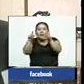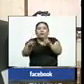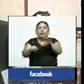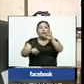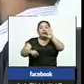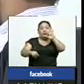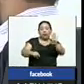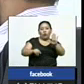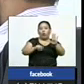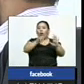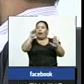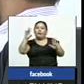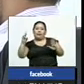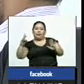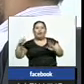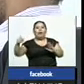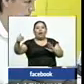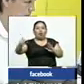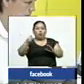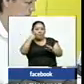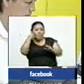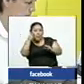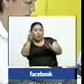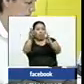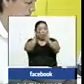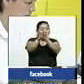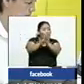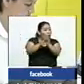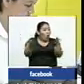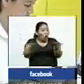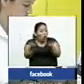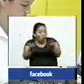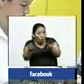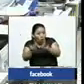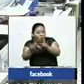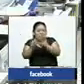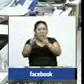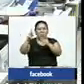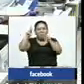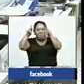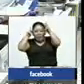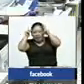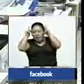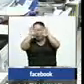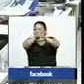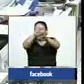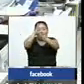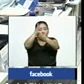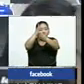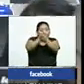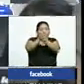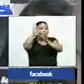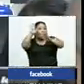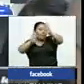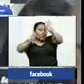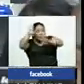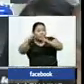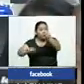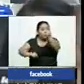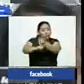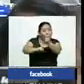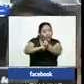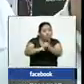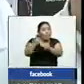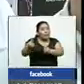y siete años? Revisar el modelo de gestión empresarial, romper paradigmas y la participación de los colaboradores y